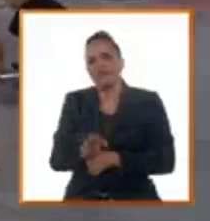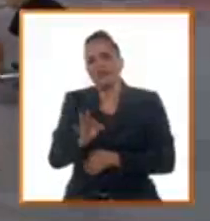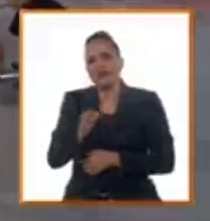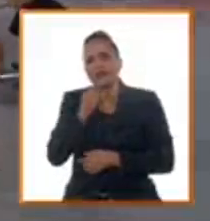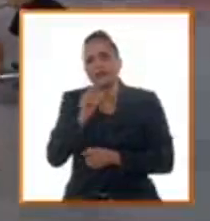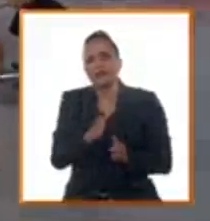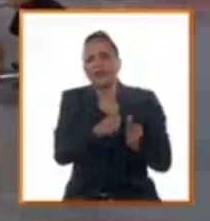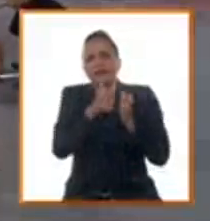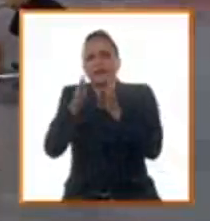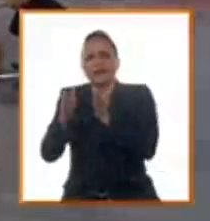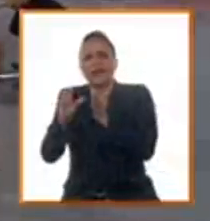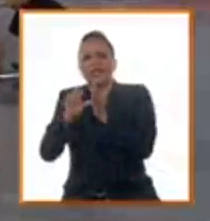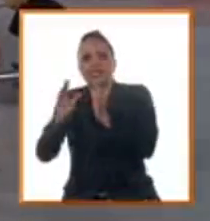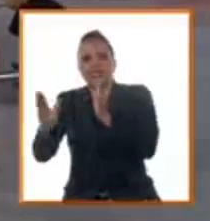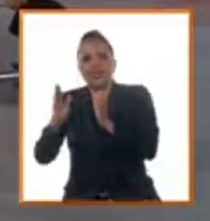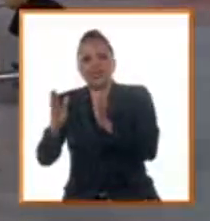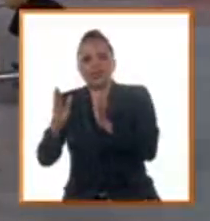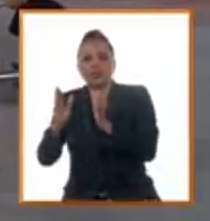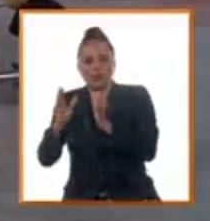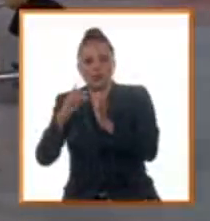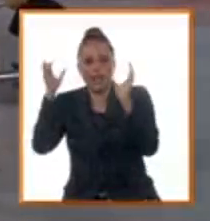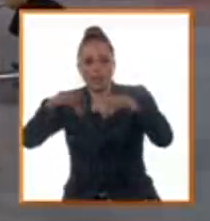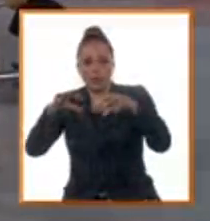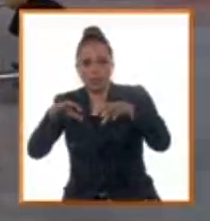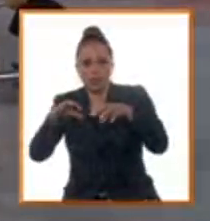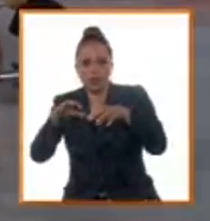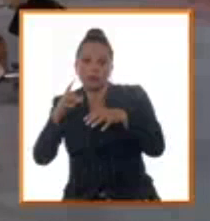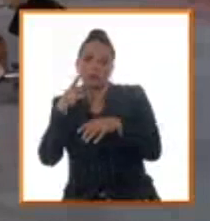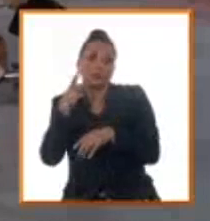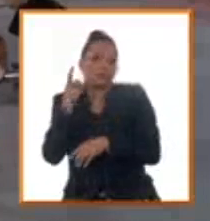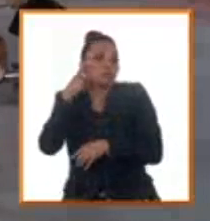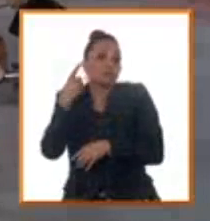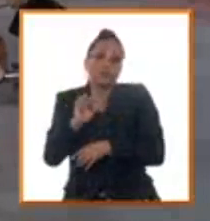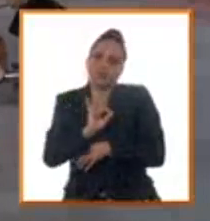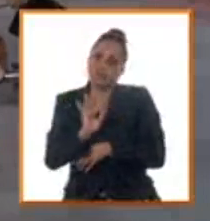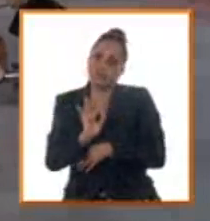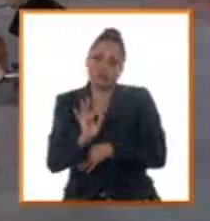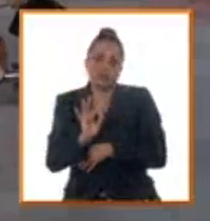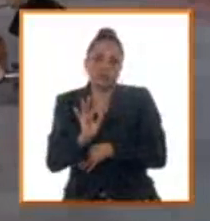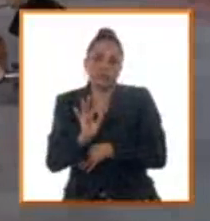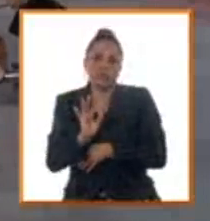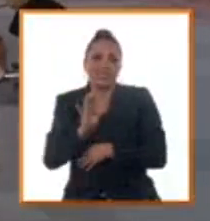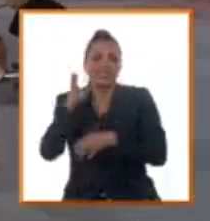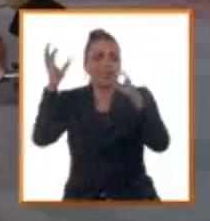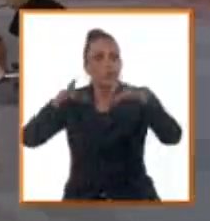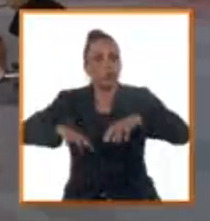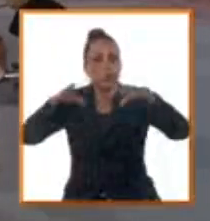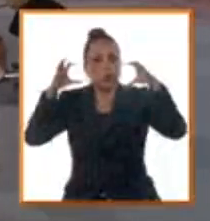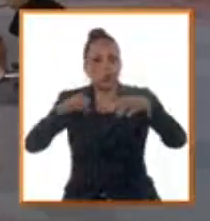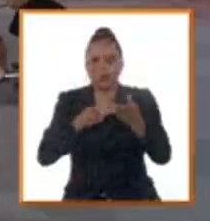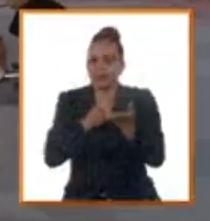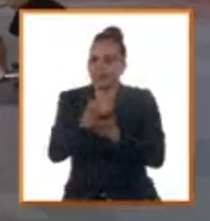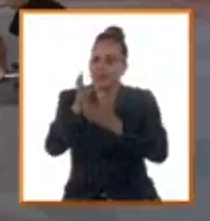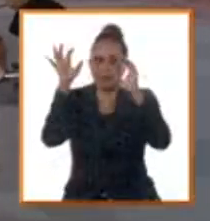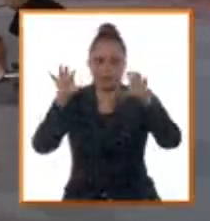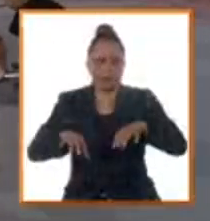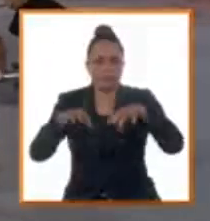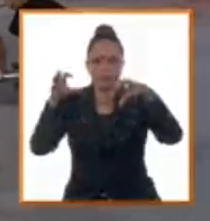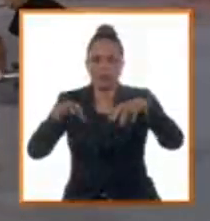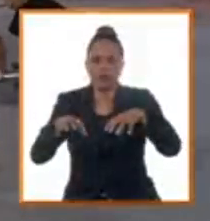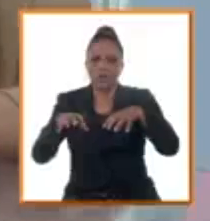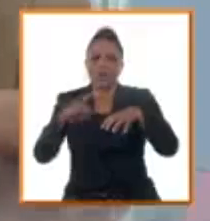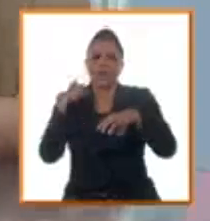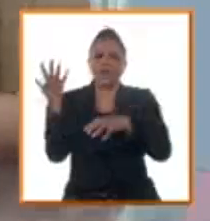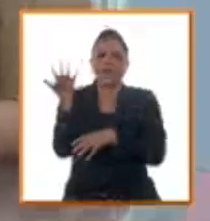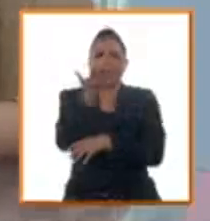el centro? La vaguada no se ha debilitado aún. La vaguada ha ido amortiguándose, ha ido disminuyendo la humedad en el